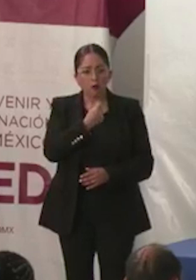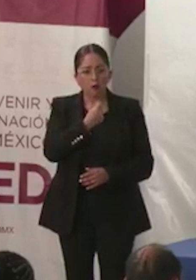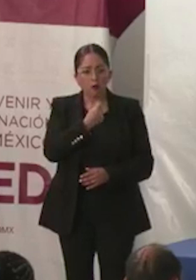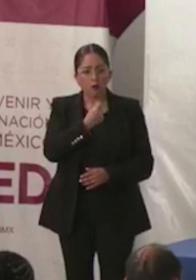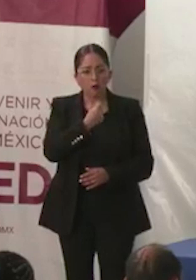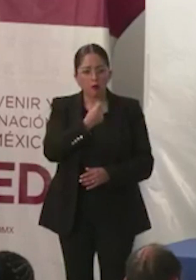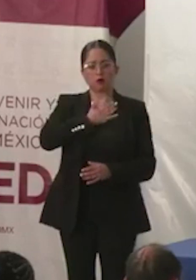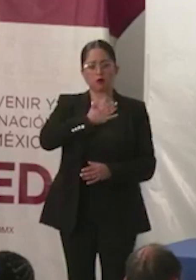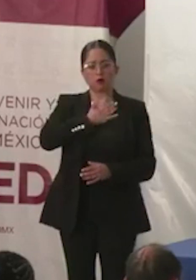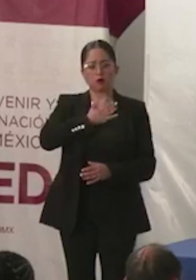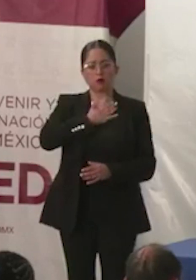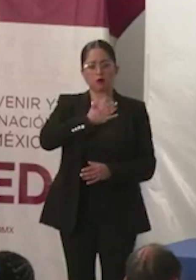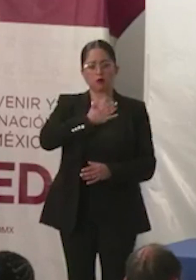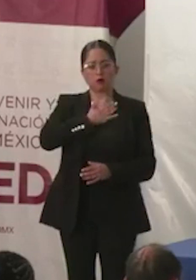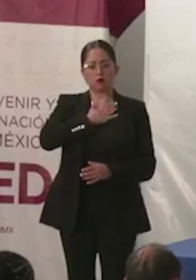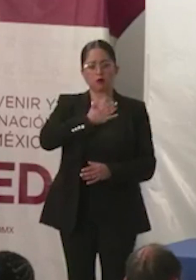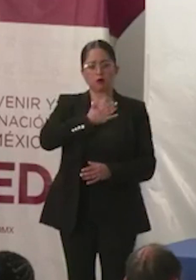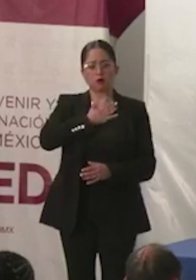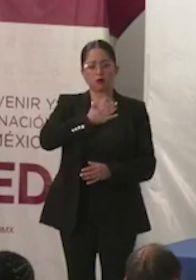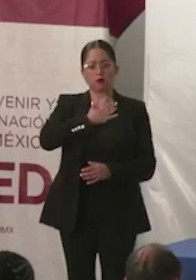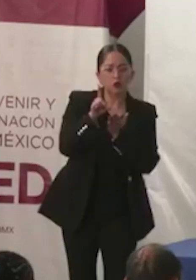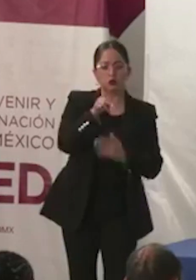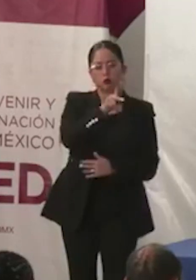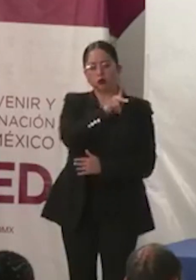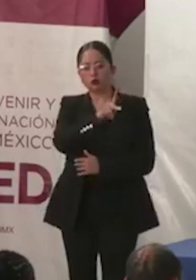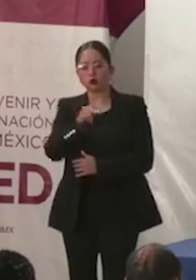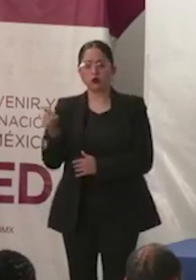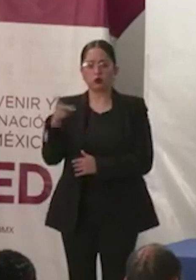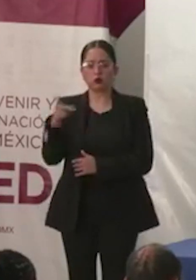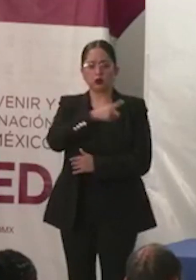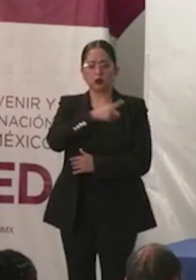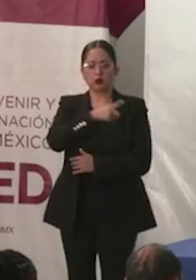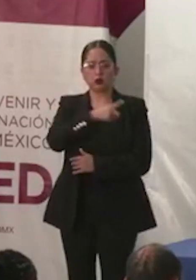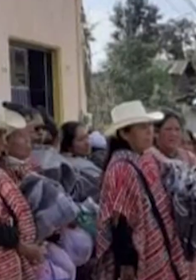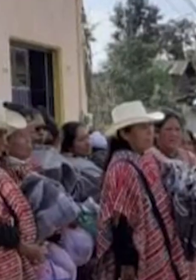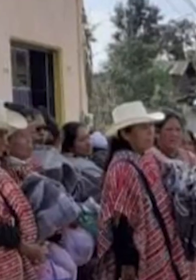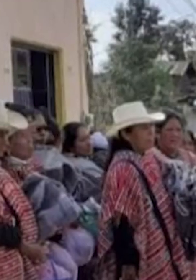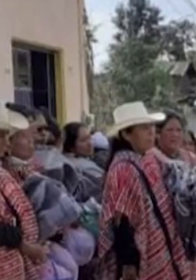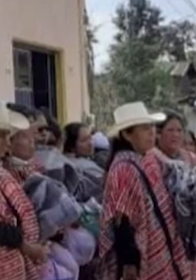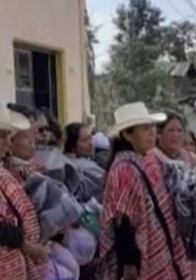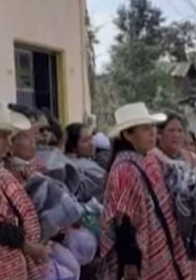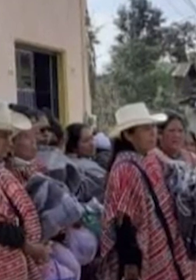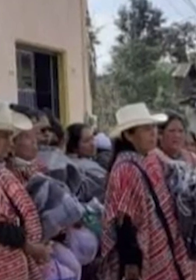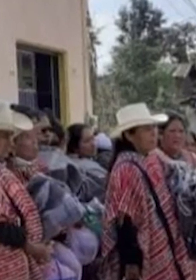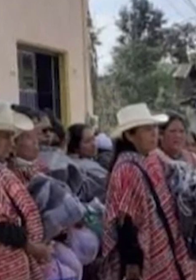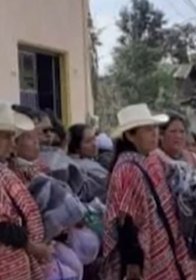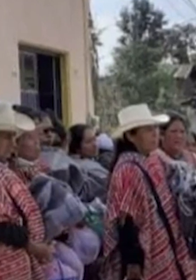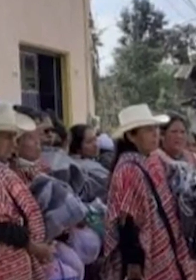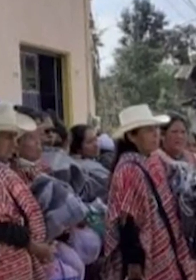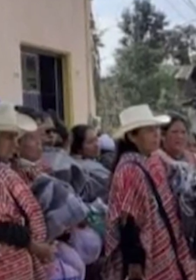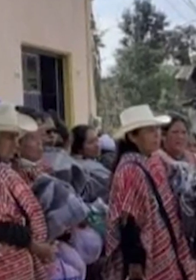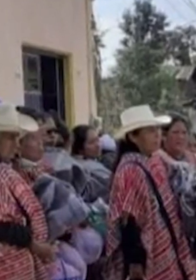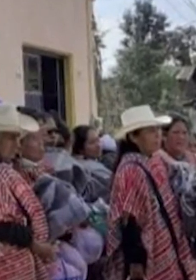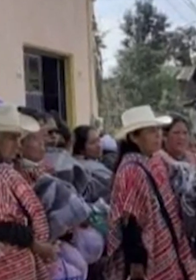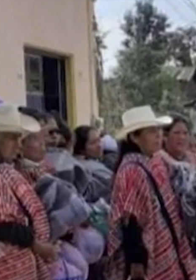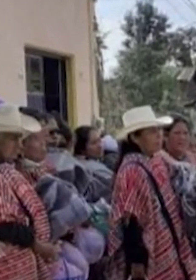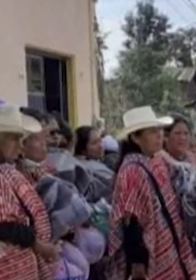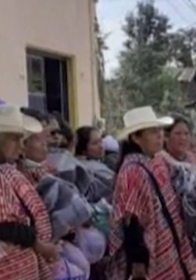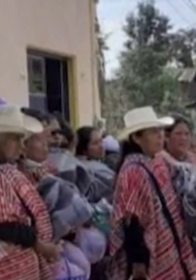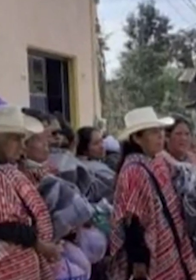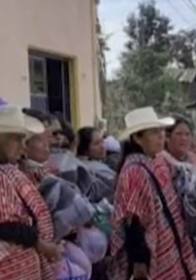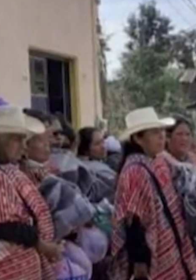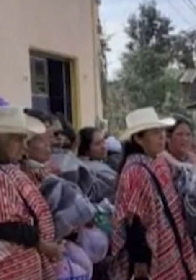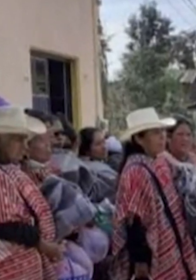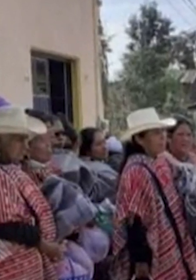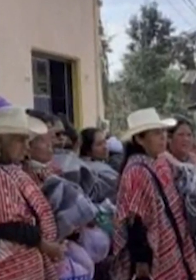de ser respetados así como también nosotros tenemos que respetarnos esta medida se da Después de que el pasado 28 de octubre